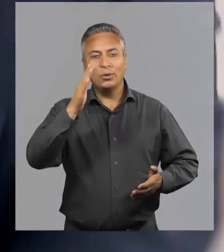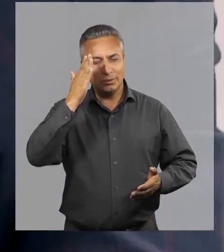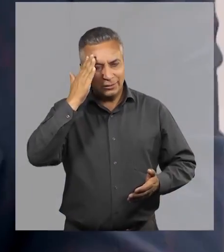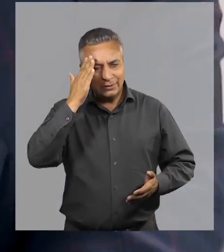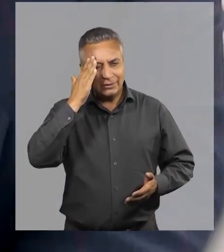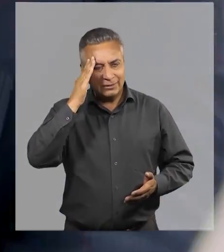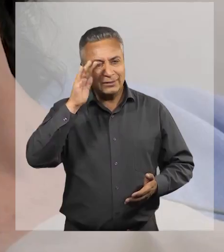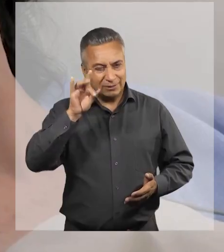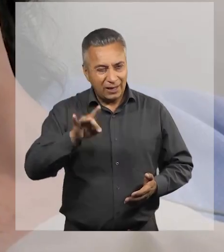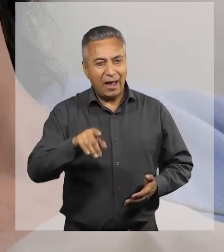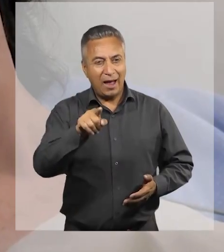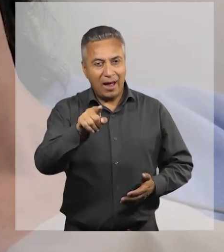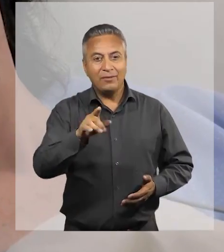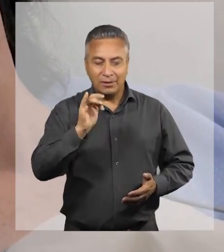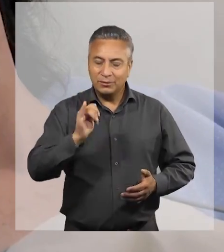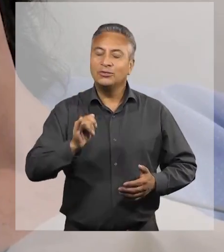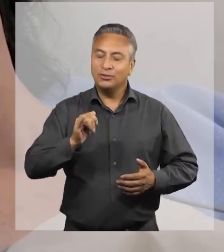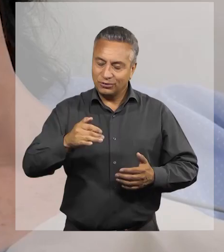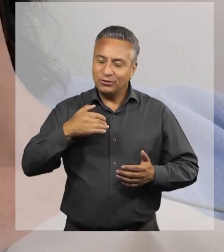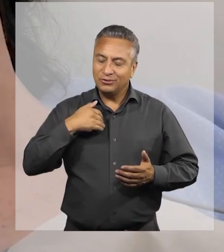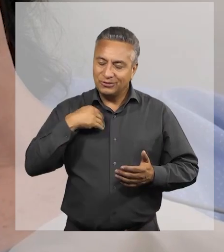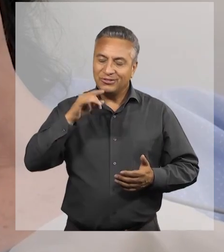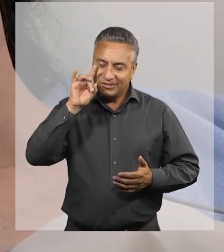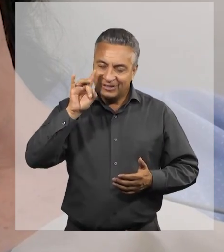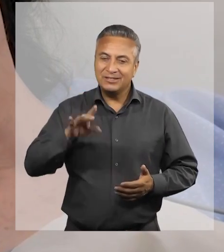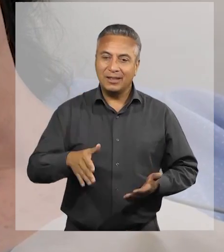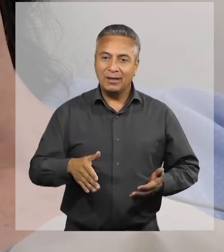Tú lo sabes, ¿verdad? Yo lo sé.